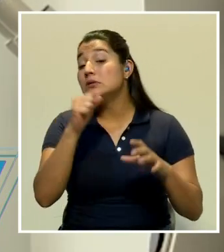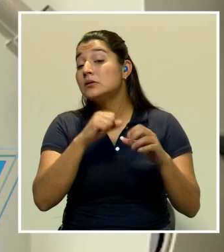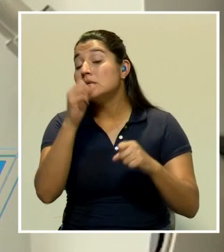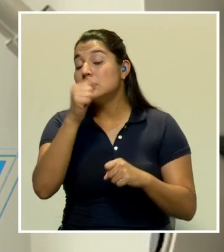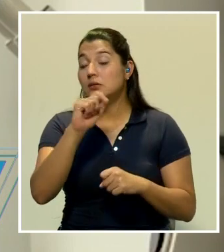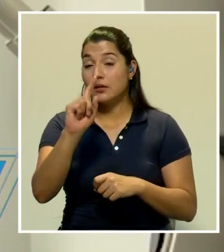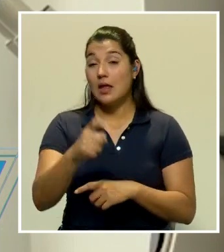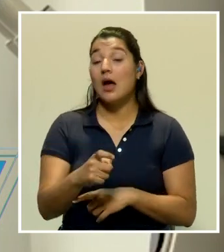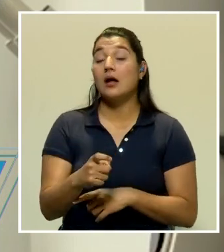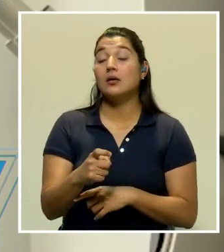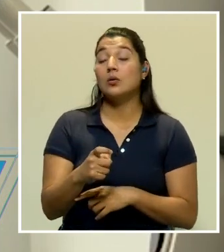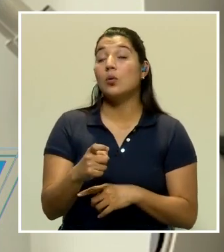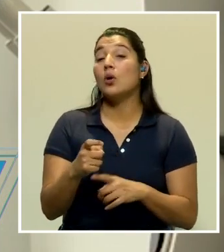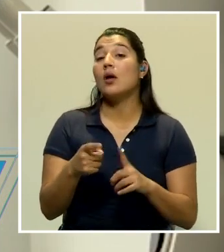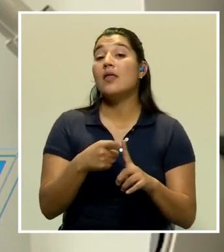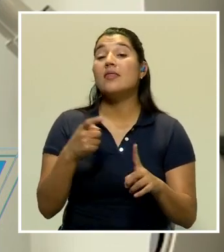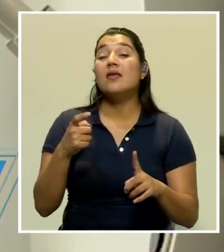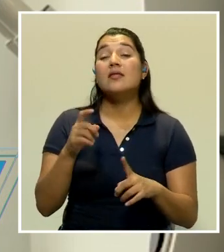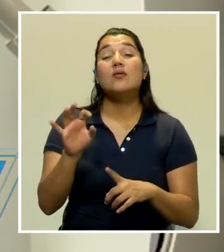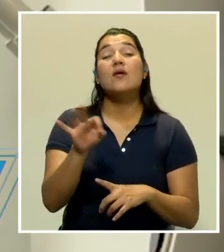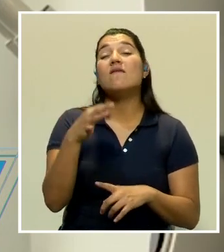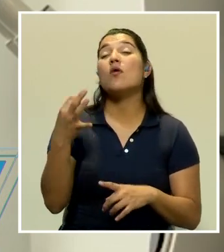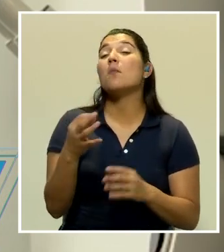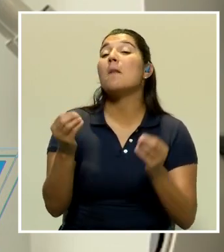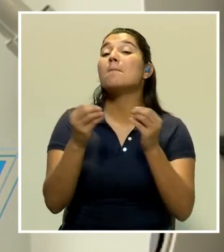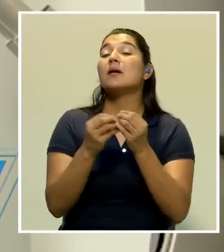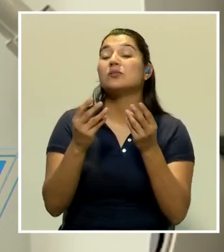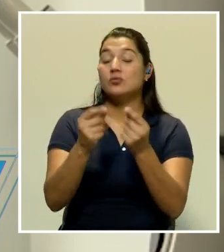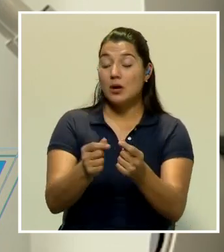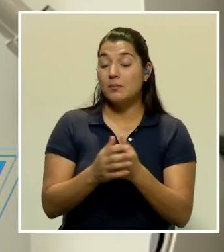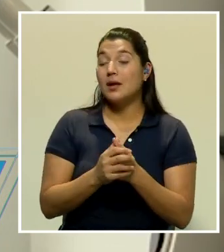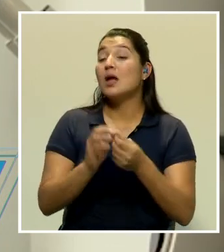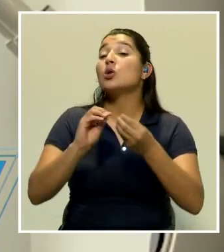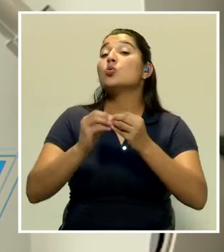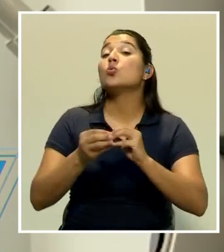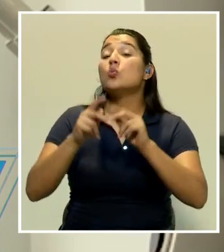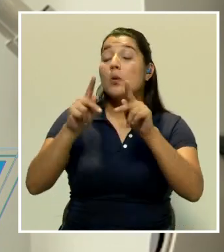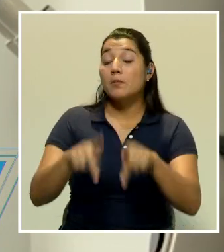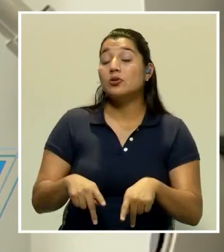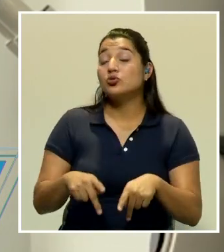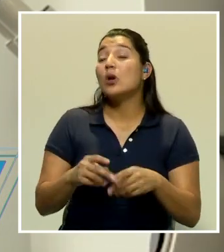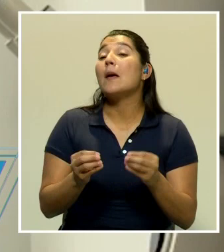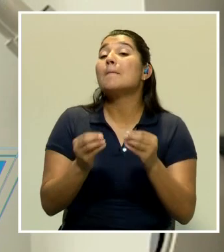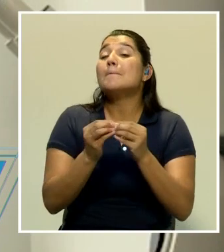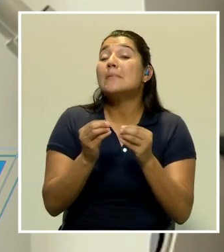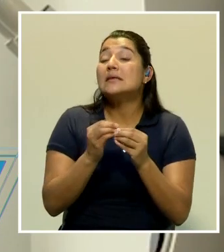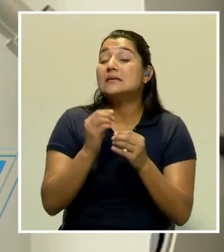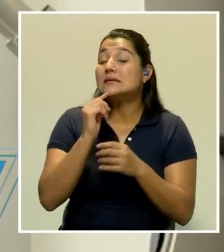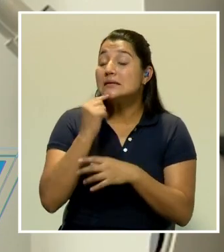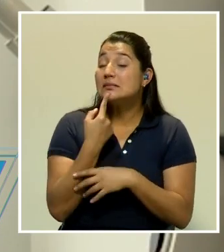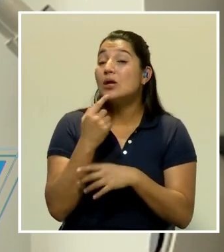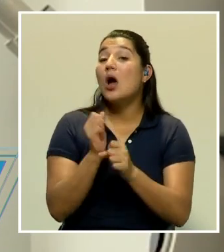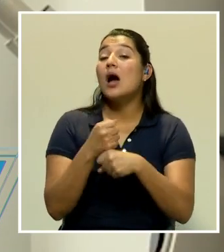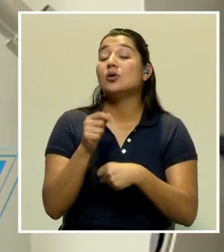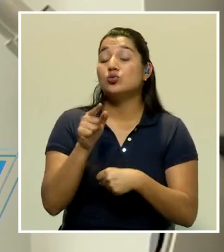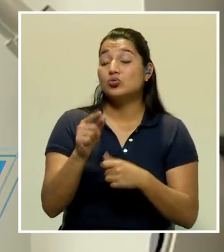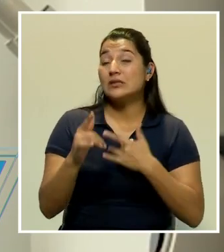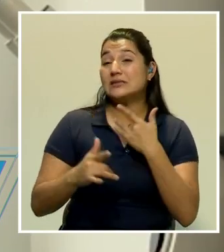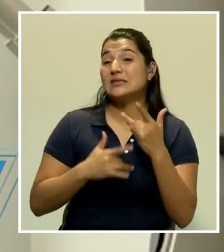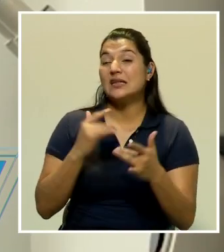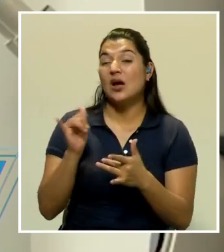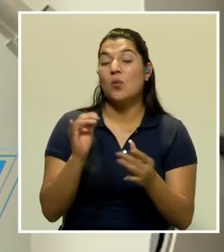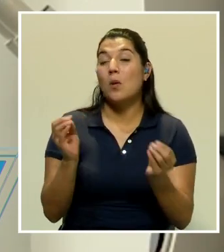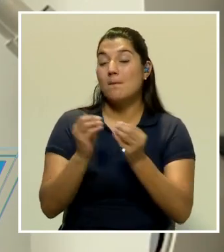diagnosticar de una manera mucho más eficaz los casos más asintomáticos, o sea, las personas menos